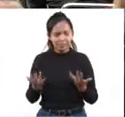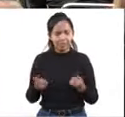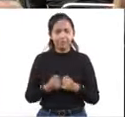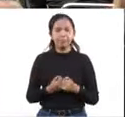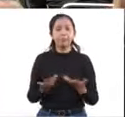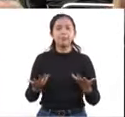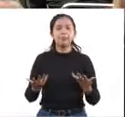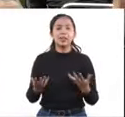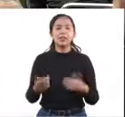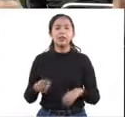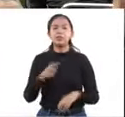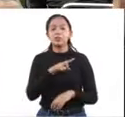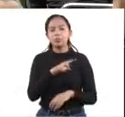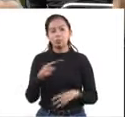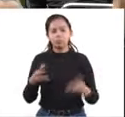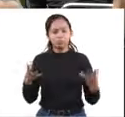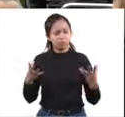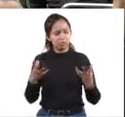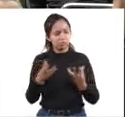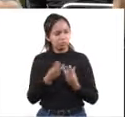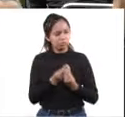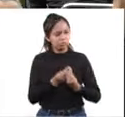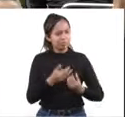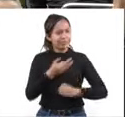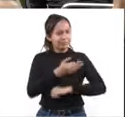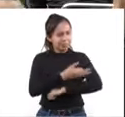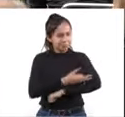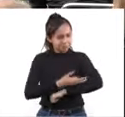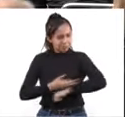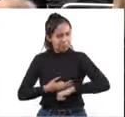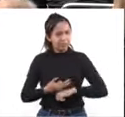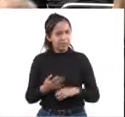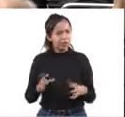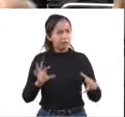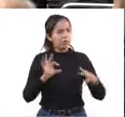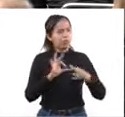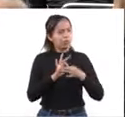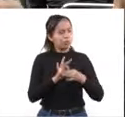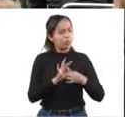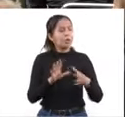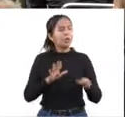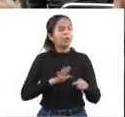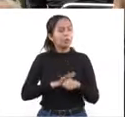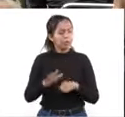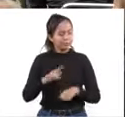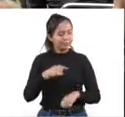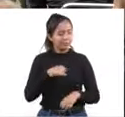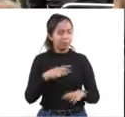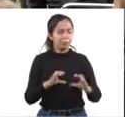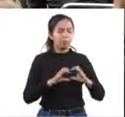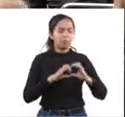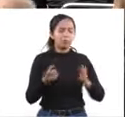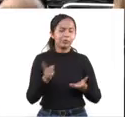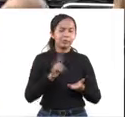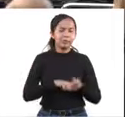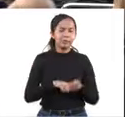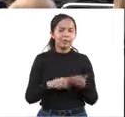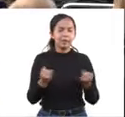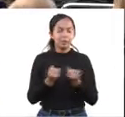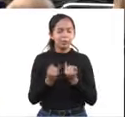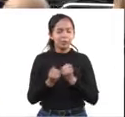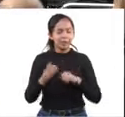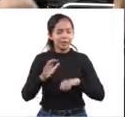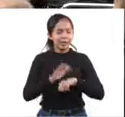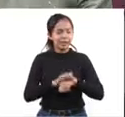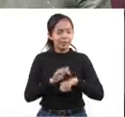porvenir, están juntas nuestras familias, nos une el corazón y nos une siempre nuestra